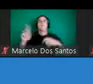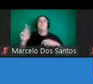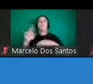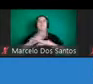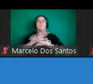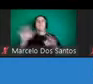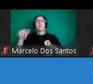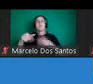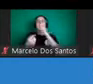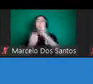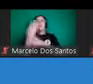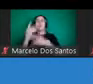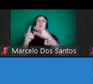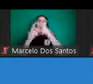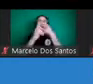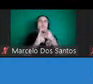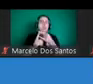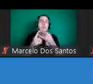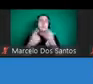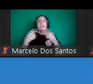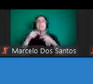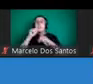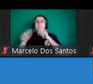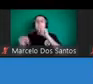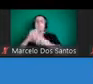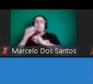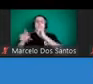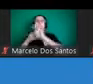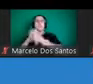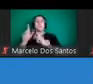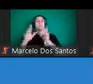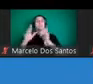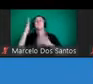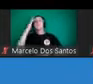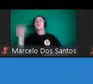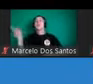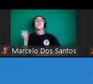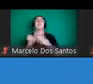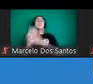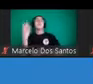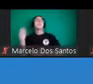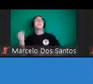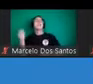medida, experimentan situaciones de ansiedad al regresar al trabajo.